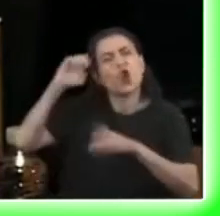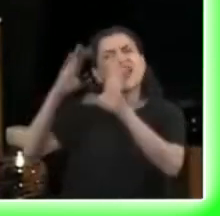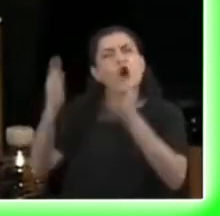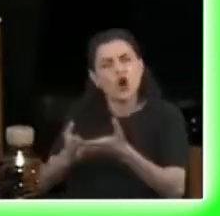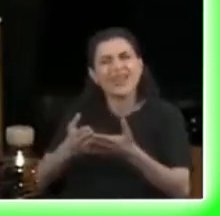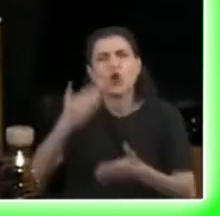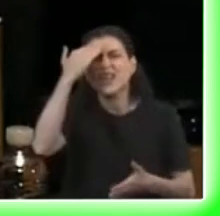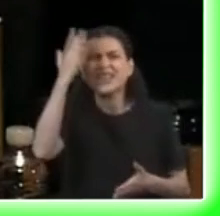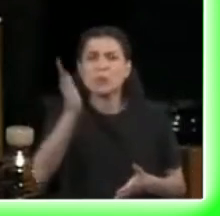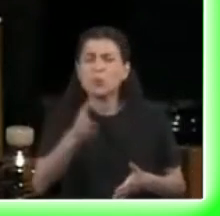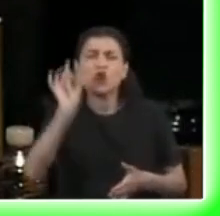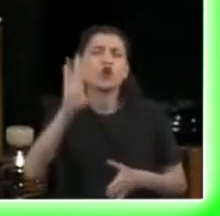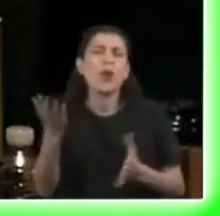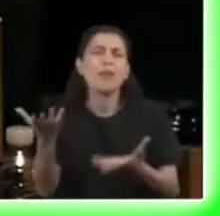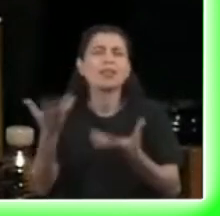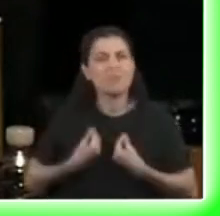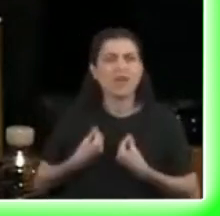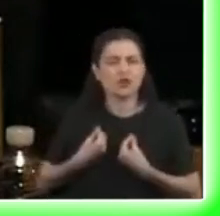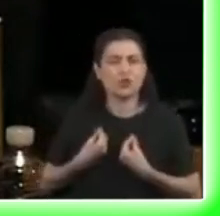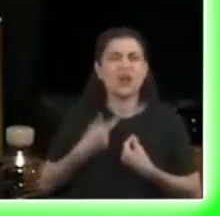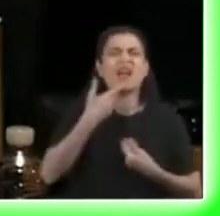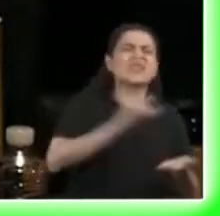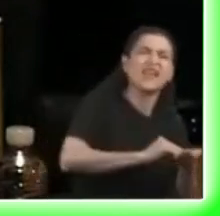con 10% de la Cámara de